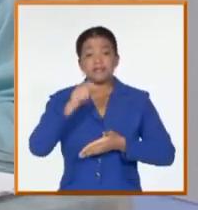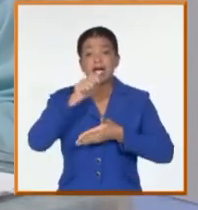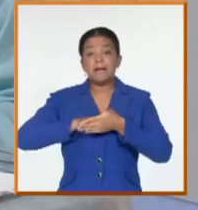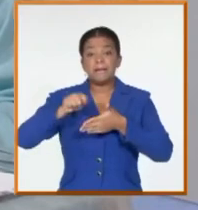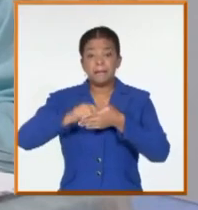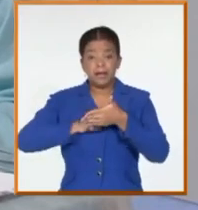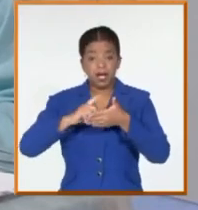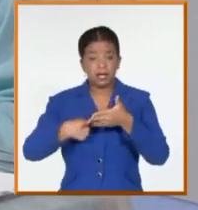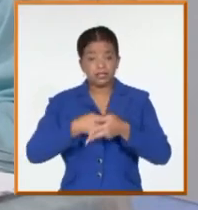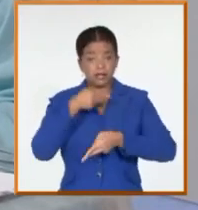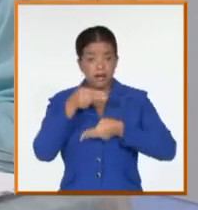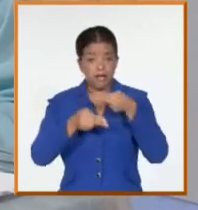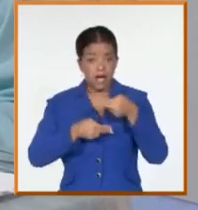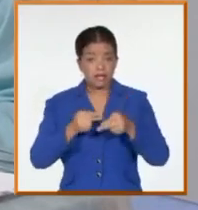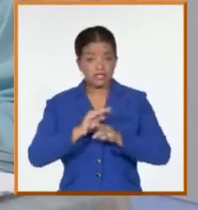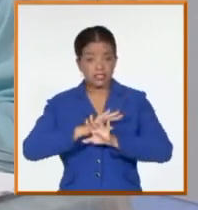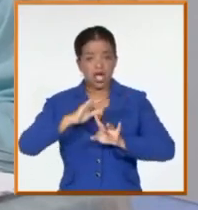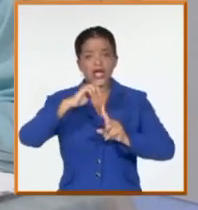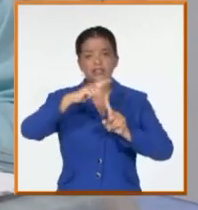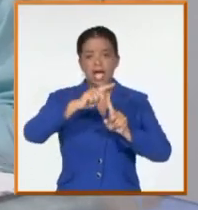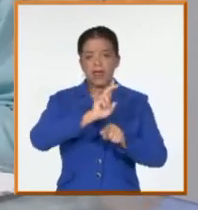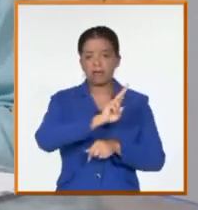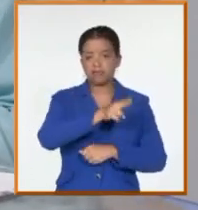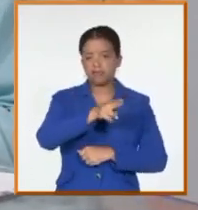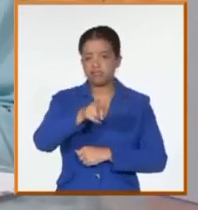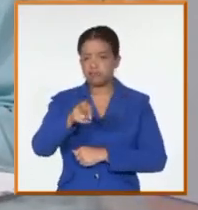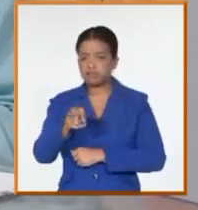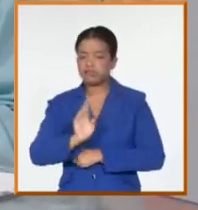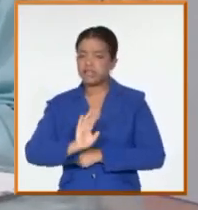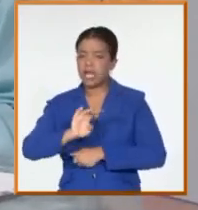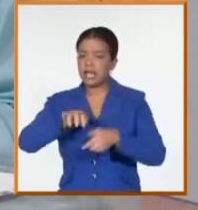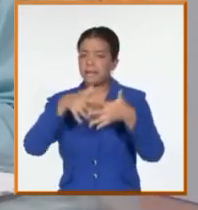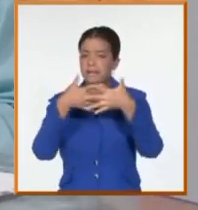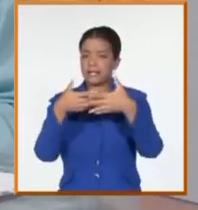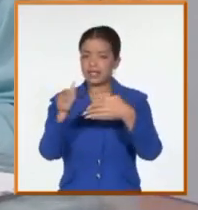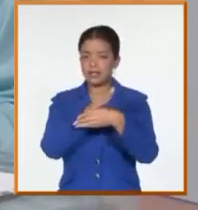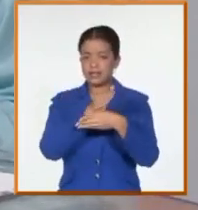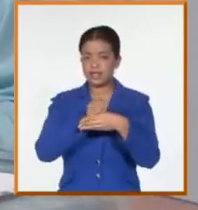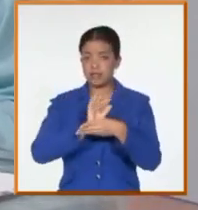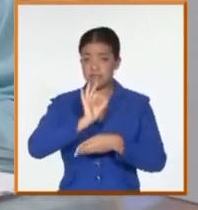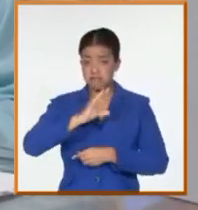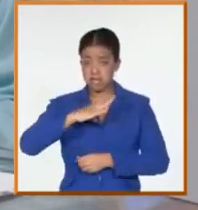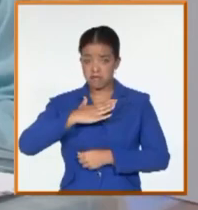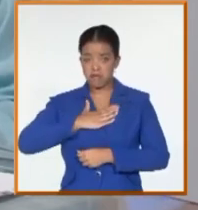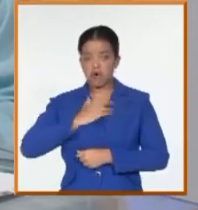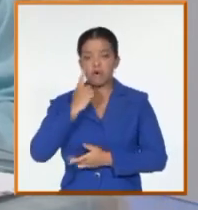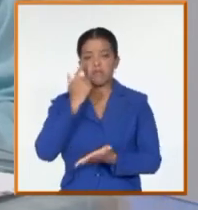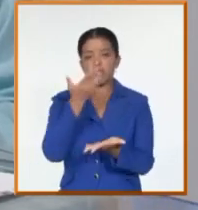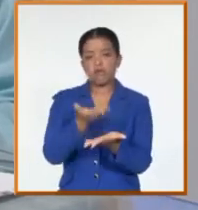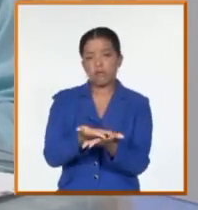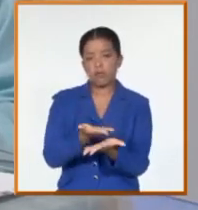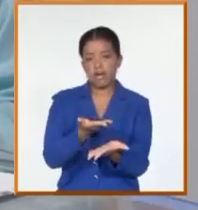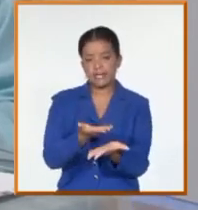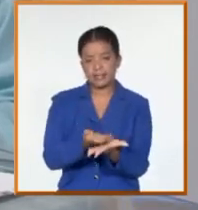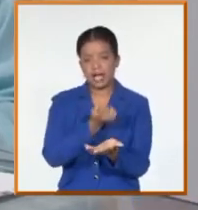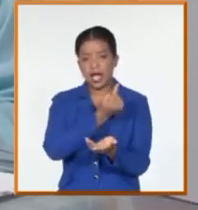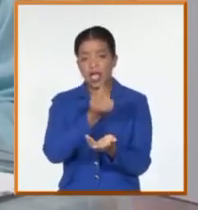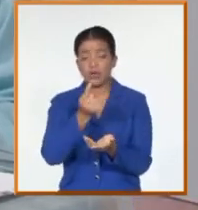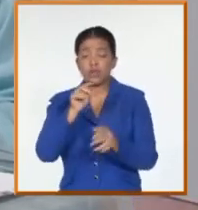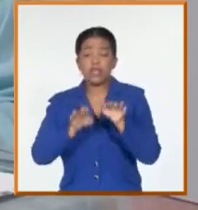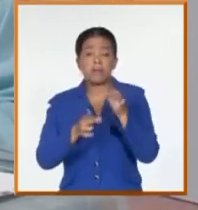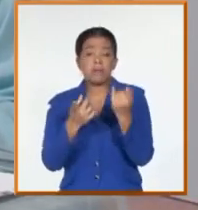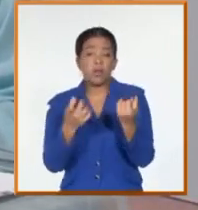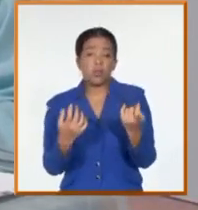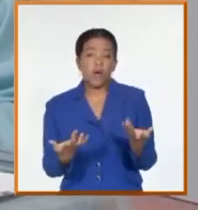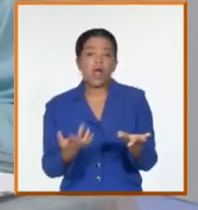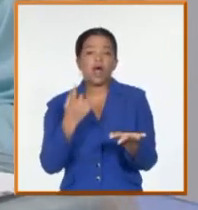elaboramos le hemos dado las tareas a los sobres y a las corporaciones para que ellos mismos propongan esos indicadores de forma tal que se evalúen y